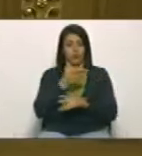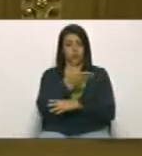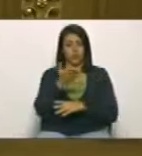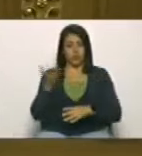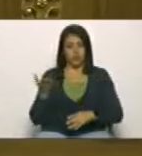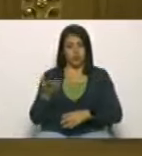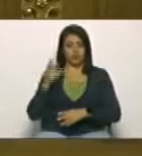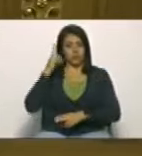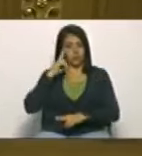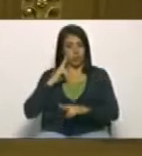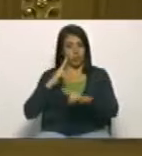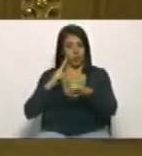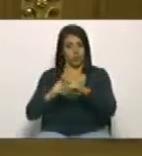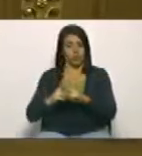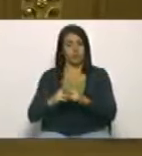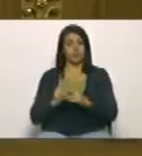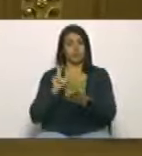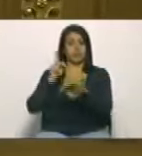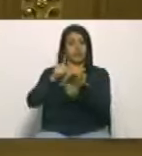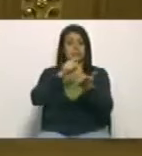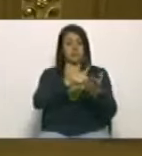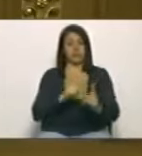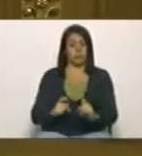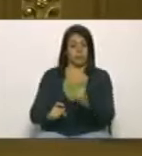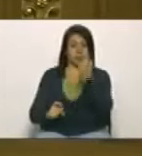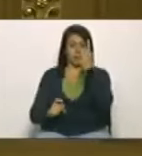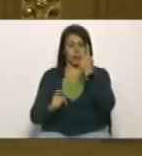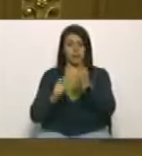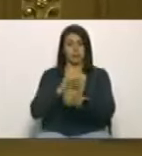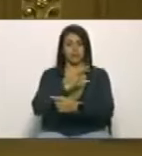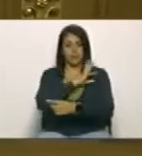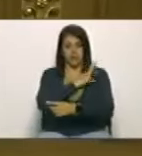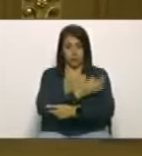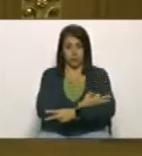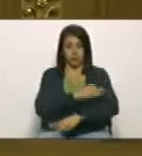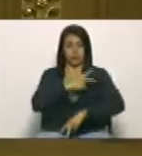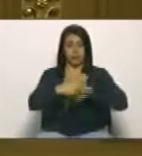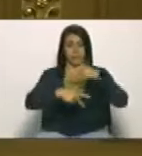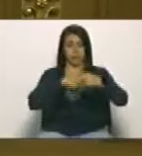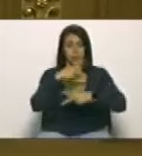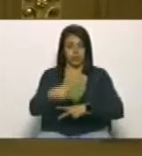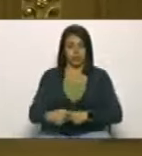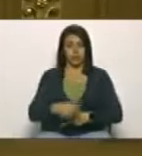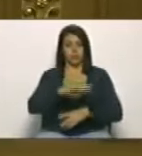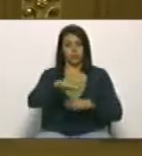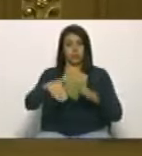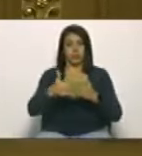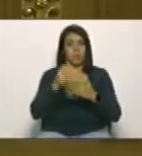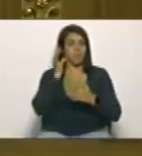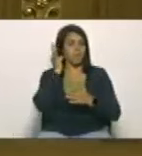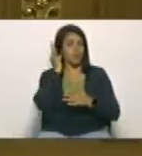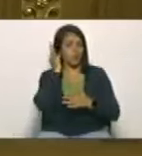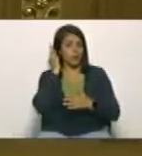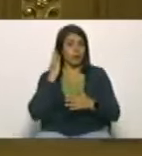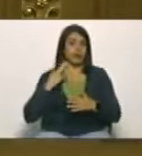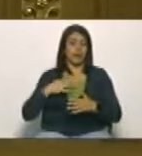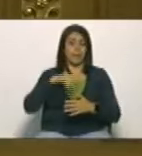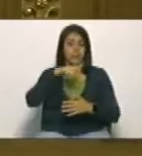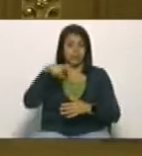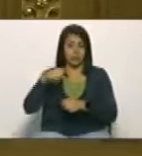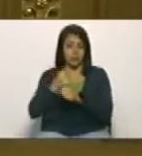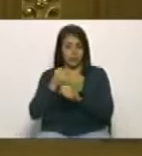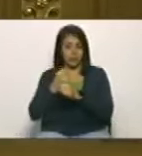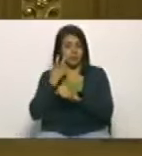el reconocimiento, el protagonismo que tiene la fuerza productiva, los productores, mujeres,